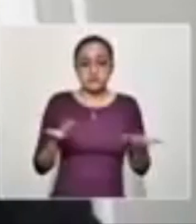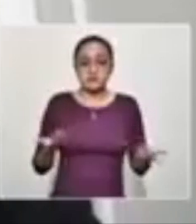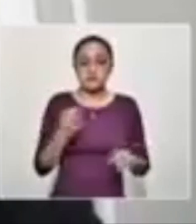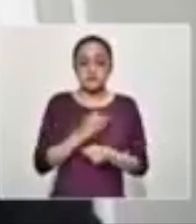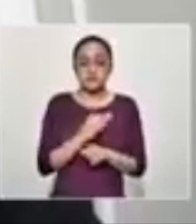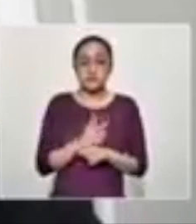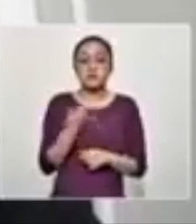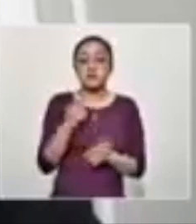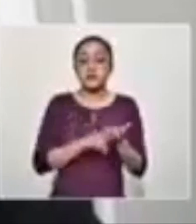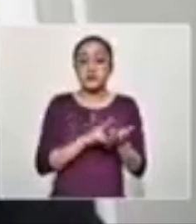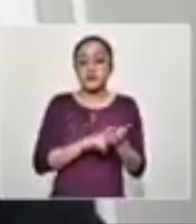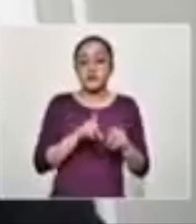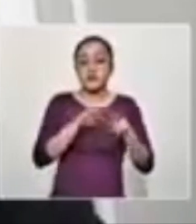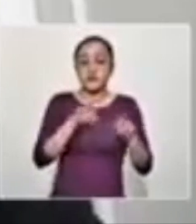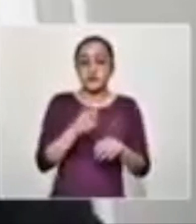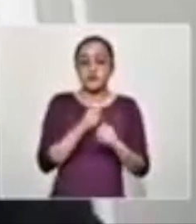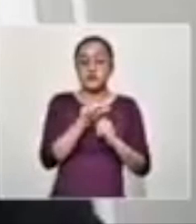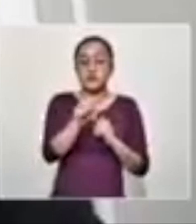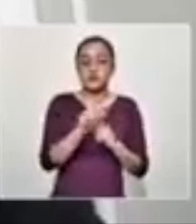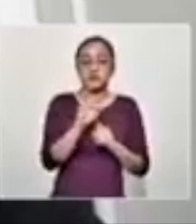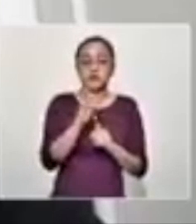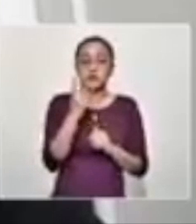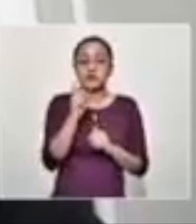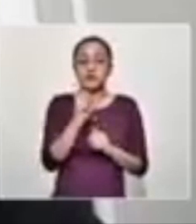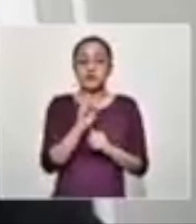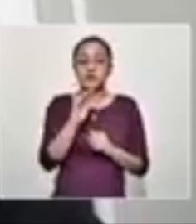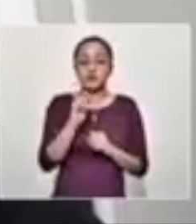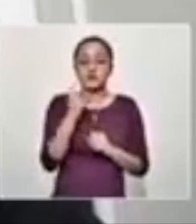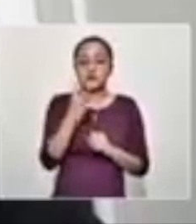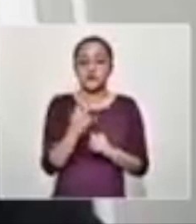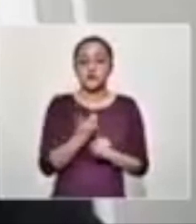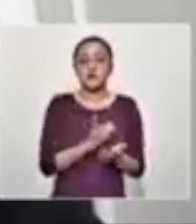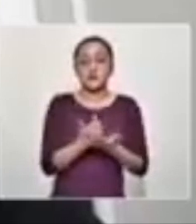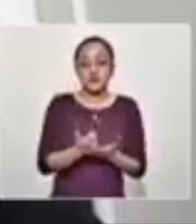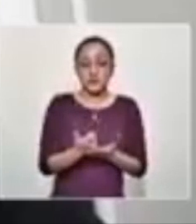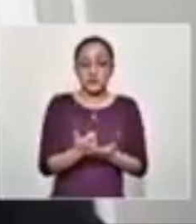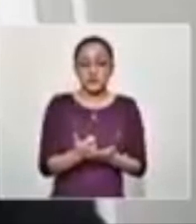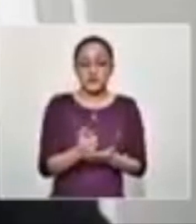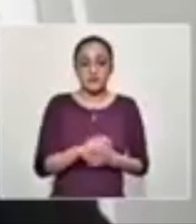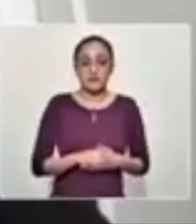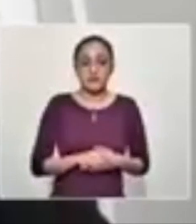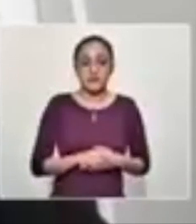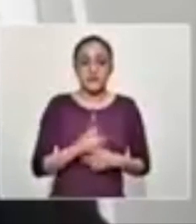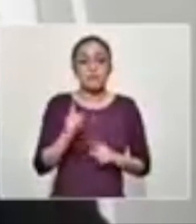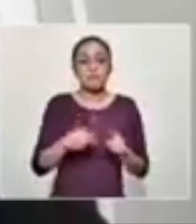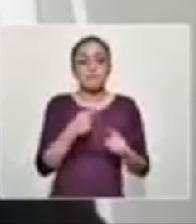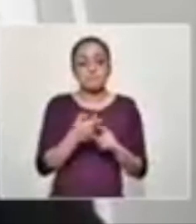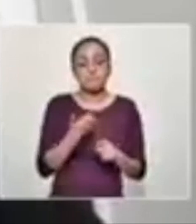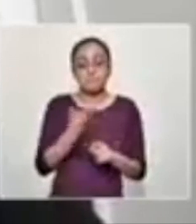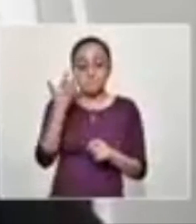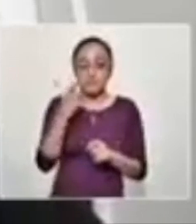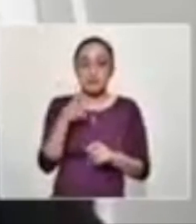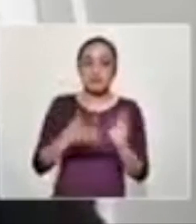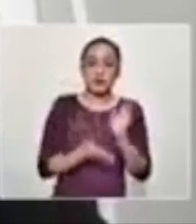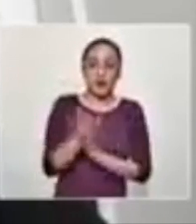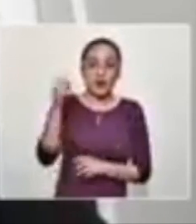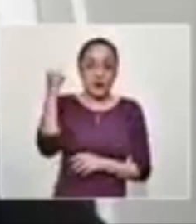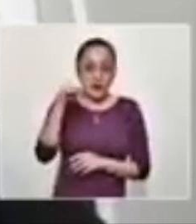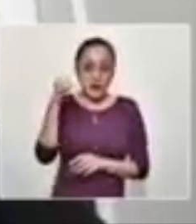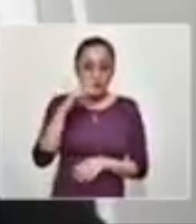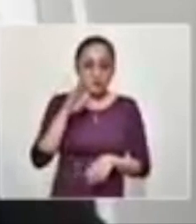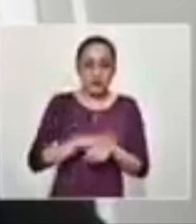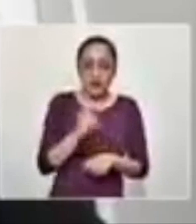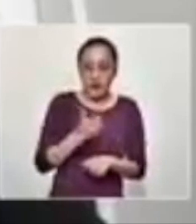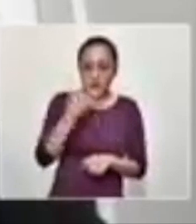vuelva a operar el tren turístico precisó que mientras se lleva a cabo este proceso bones estarán cuidados y resguardados por el estado en la estación de la